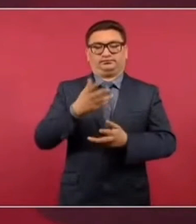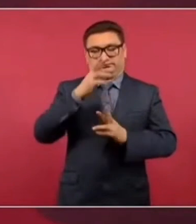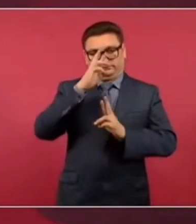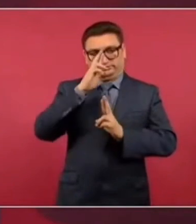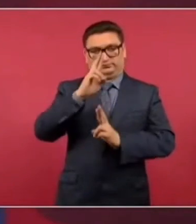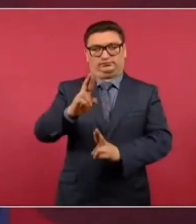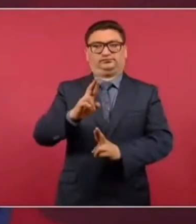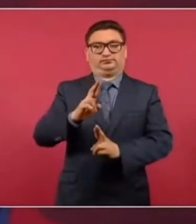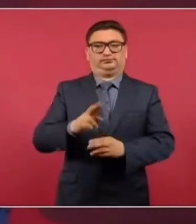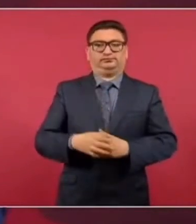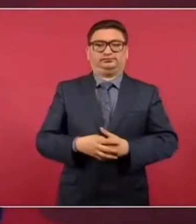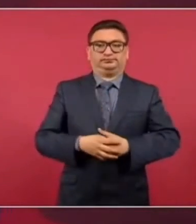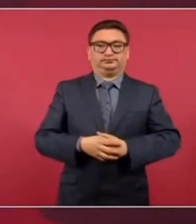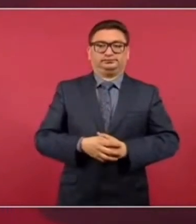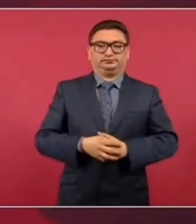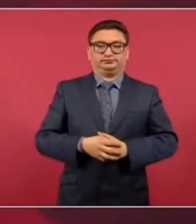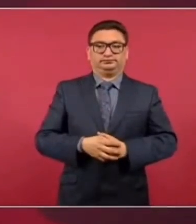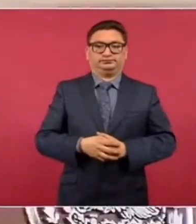respetar